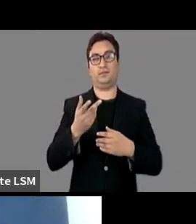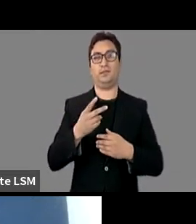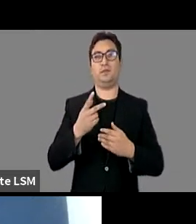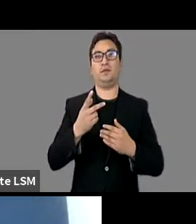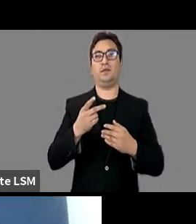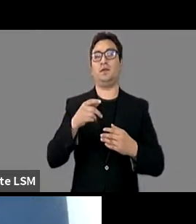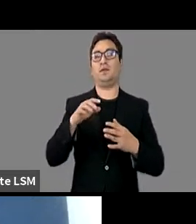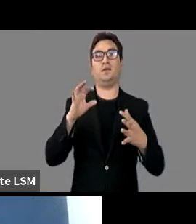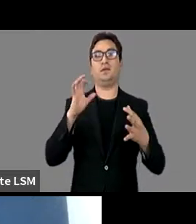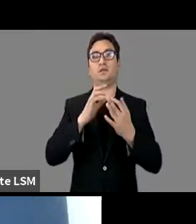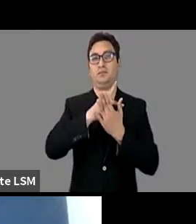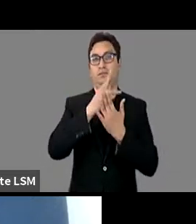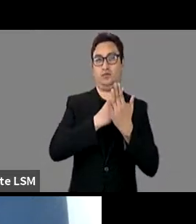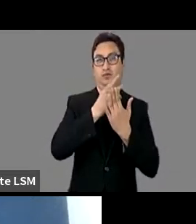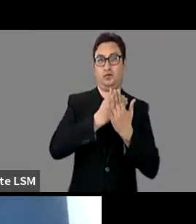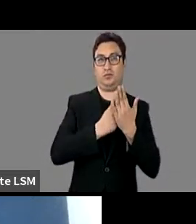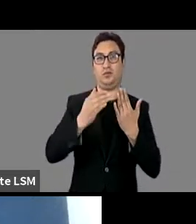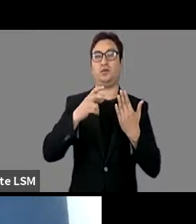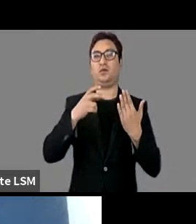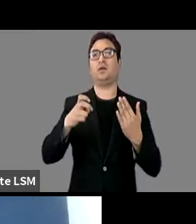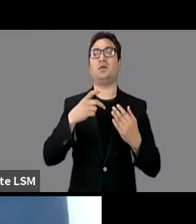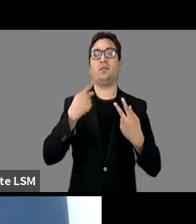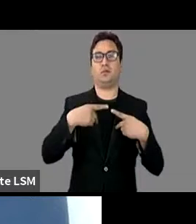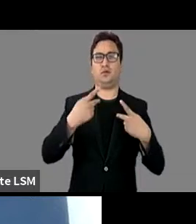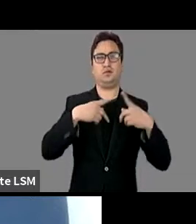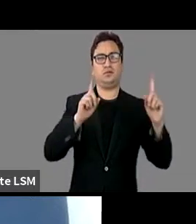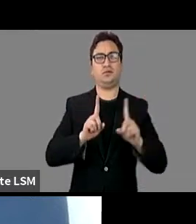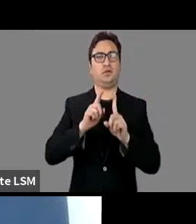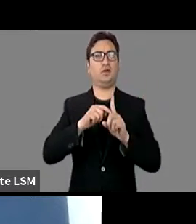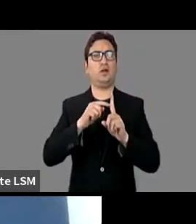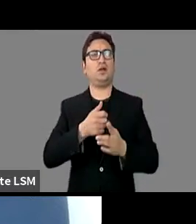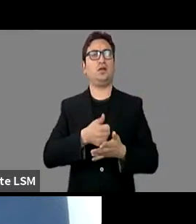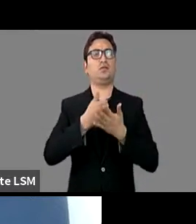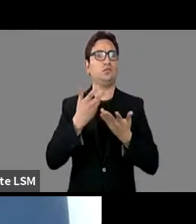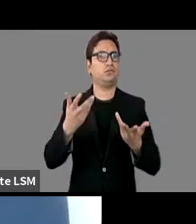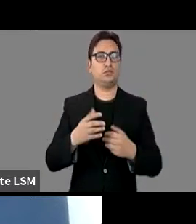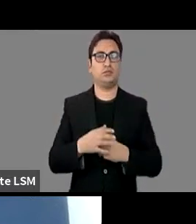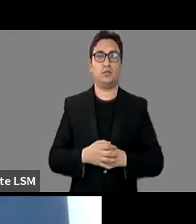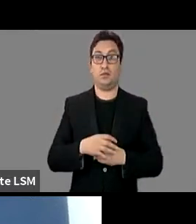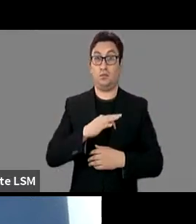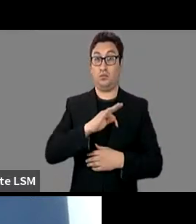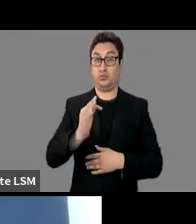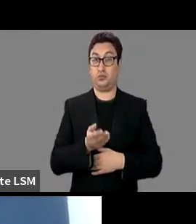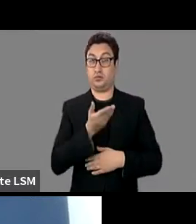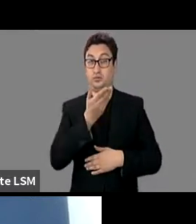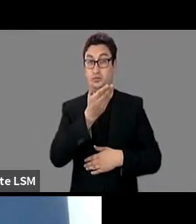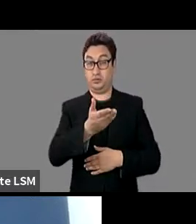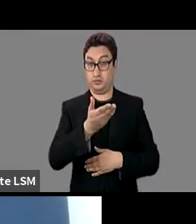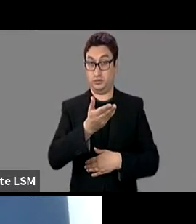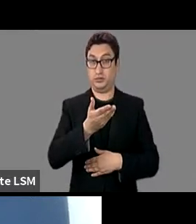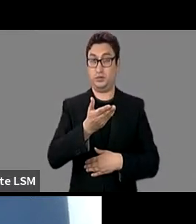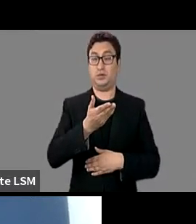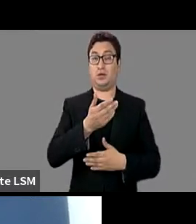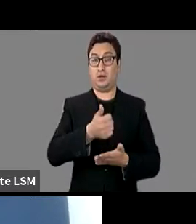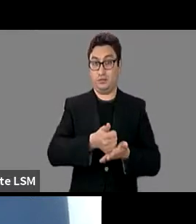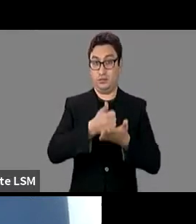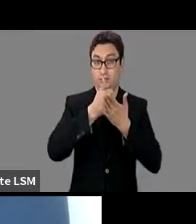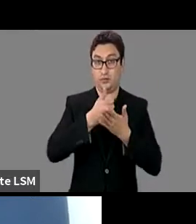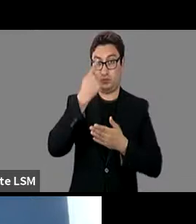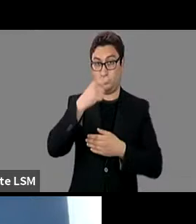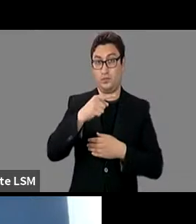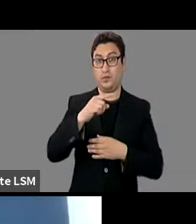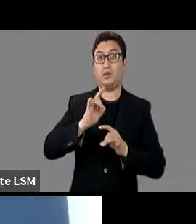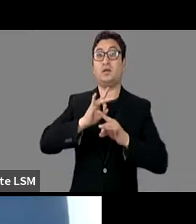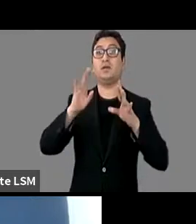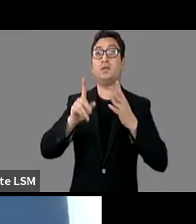en cuanto a los facilitadores. Nos dicen que si se podría solicitar apoyo para ustedes en un caso familiar, aun cuando